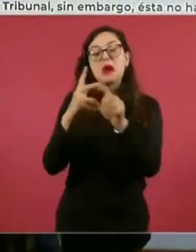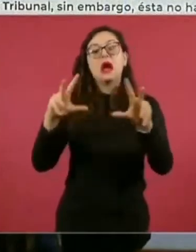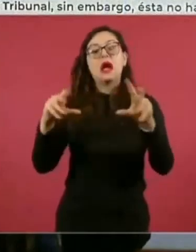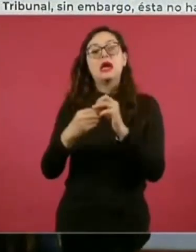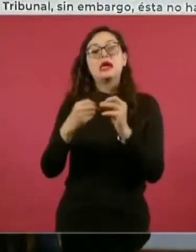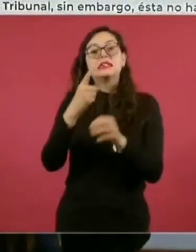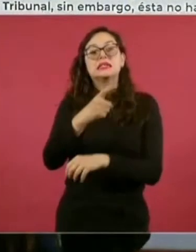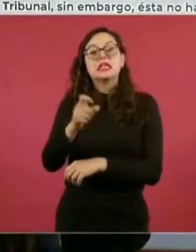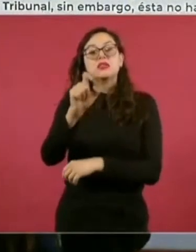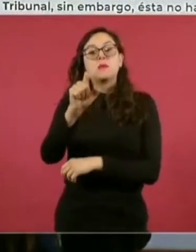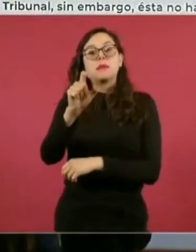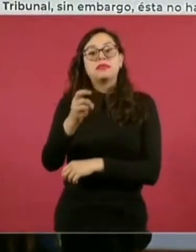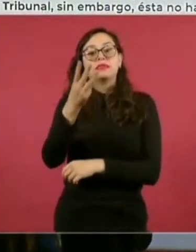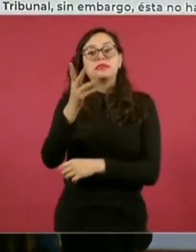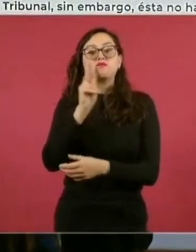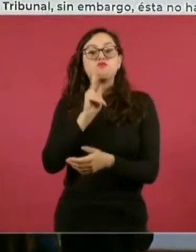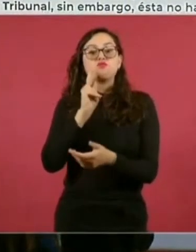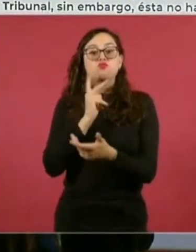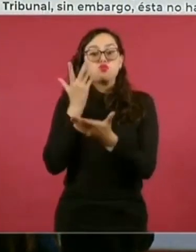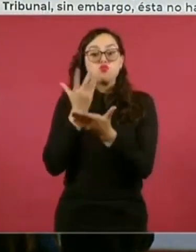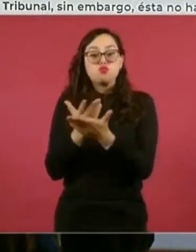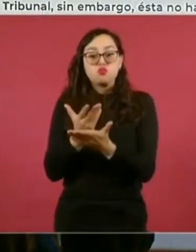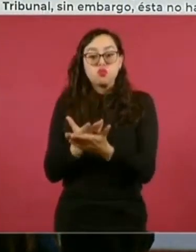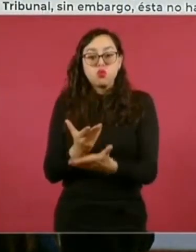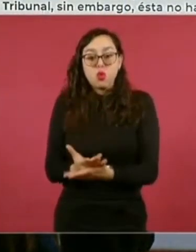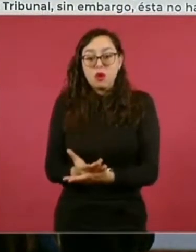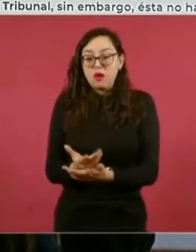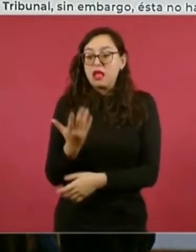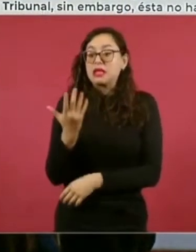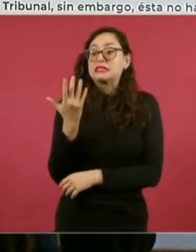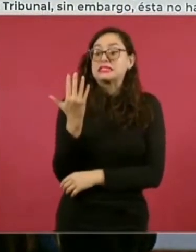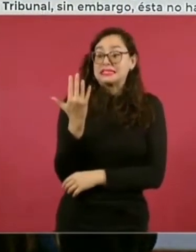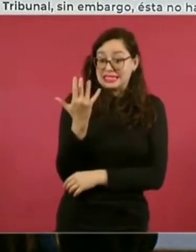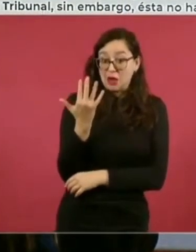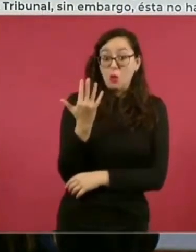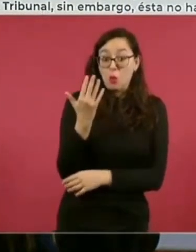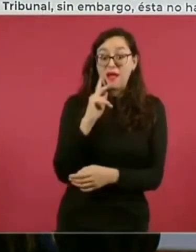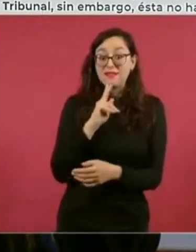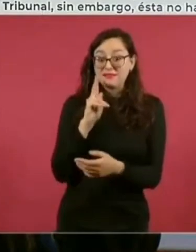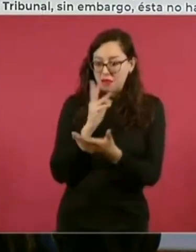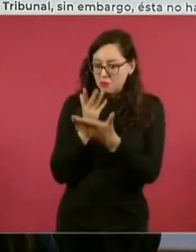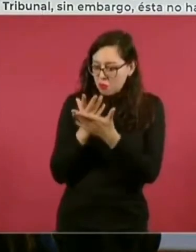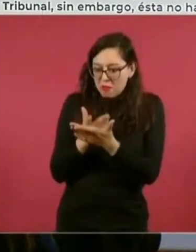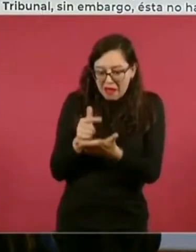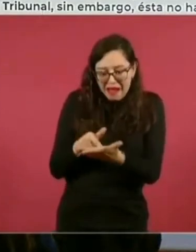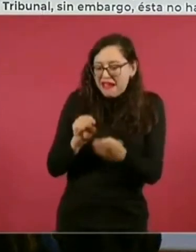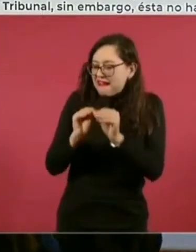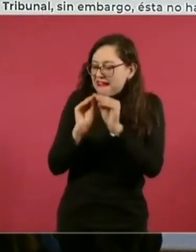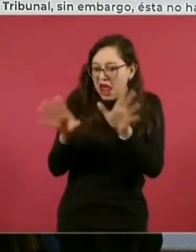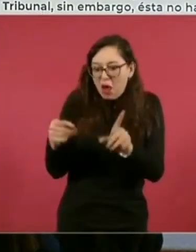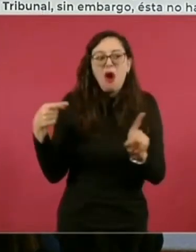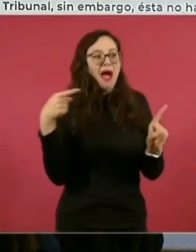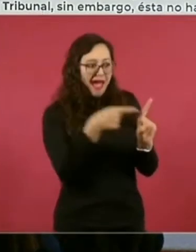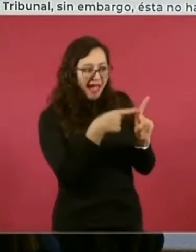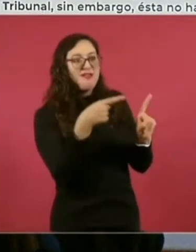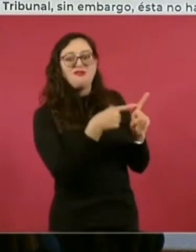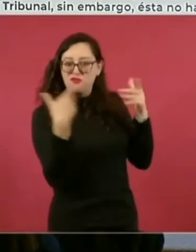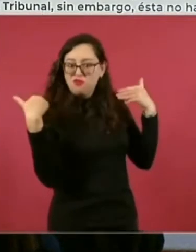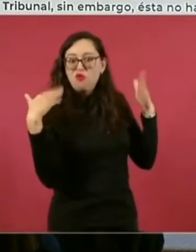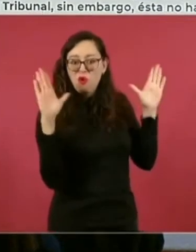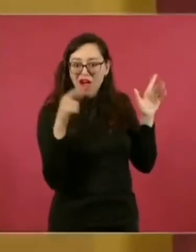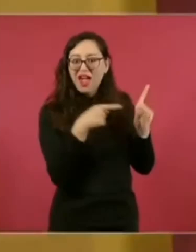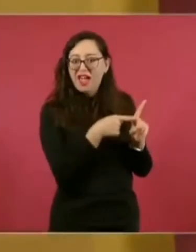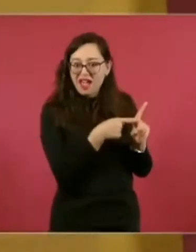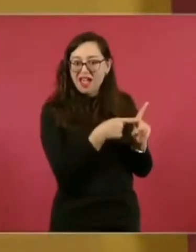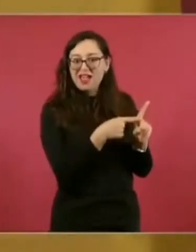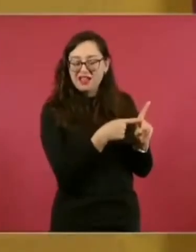cuales 50 de ellas son absolutamente contundentes para tener